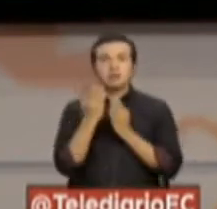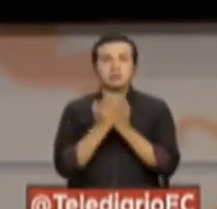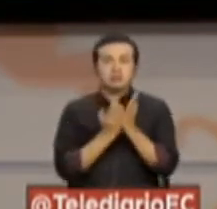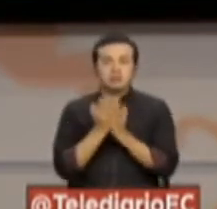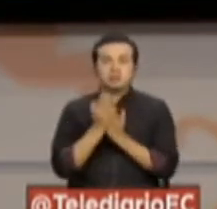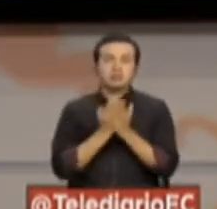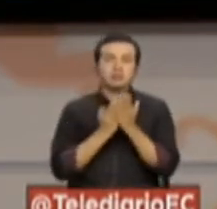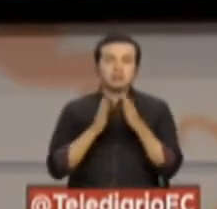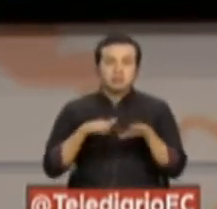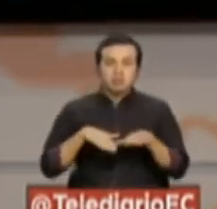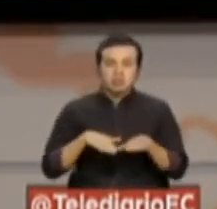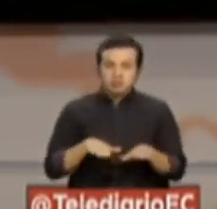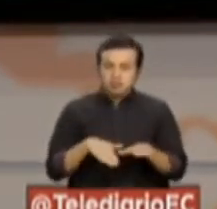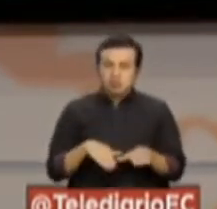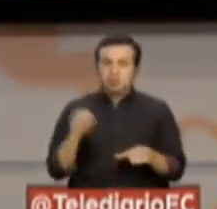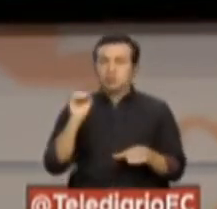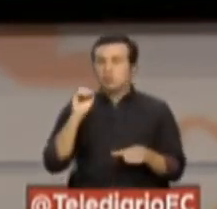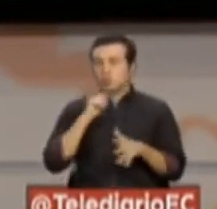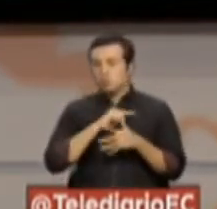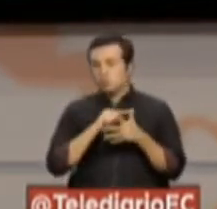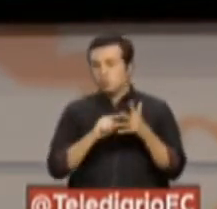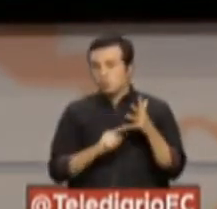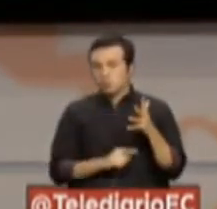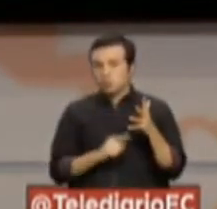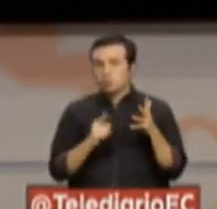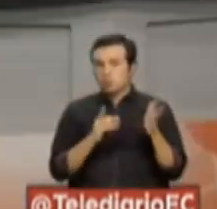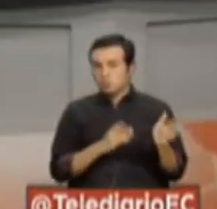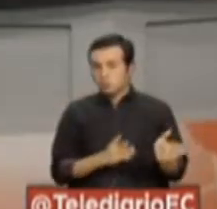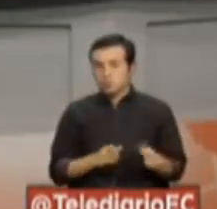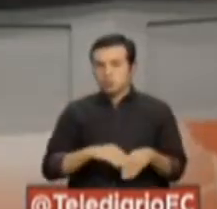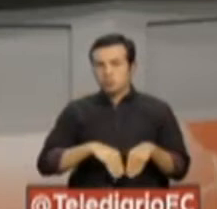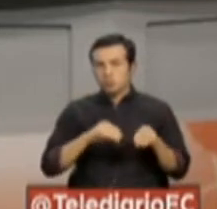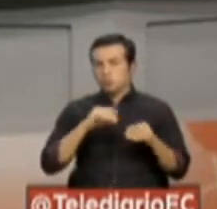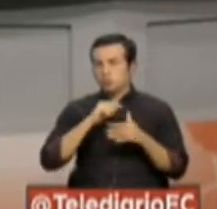de confección o lo que tiene que ver con textiles. Es decir, hablamos de